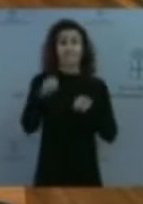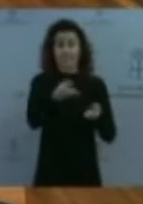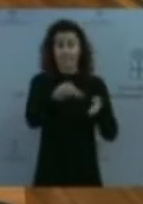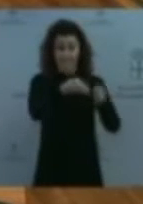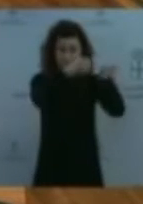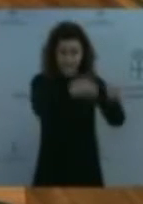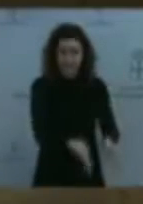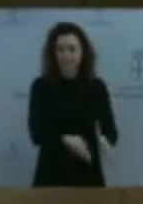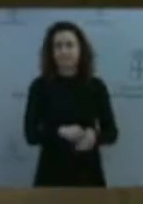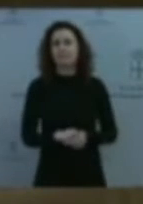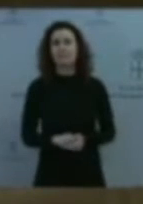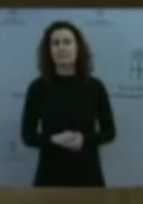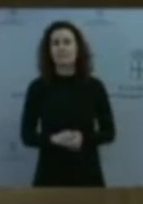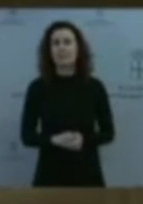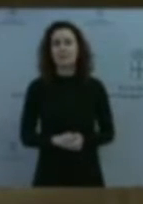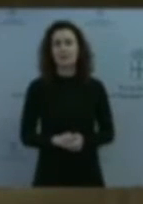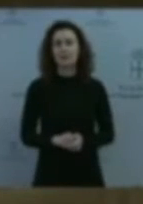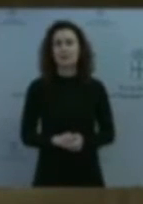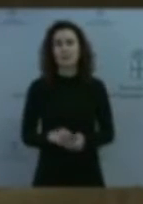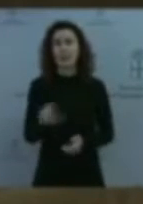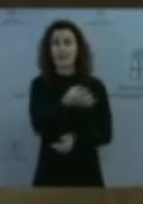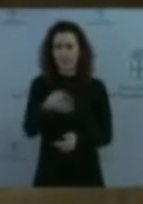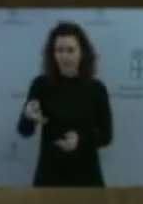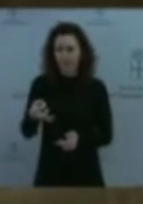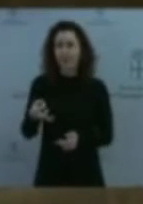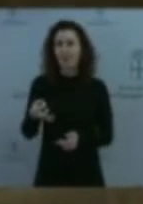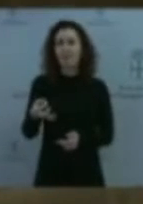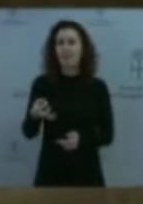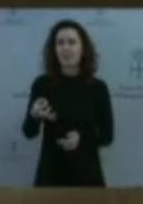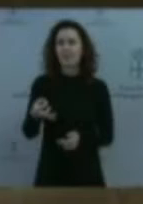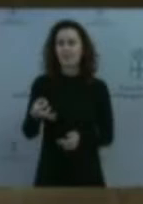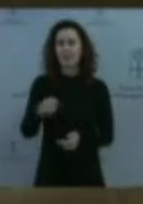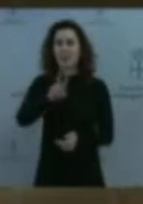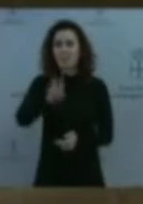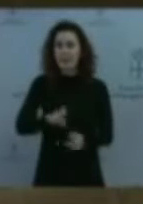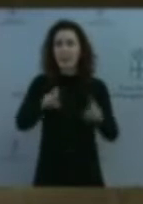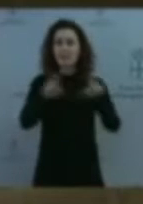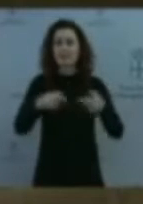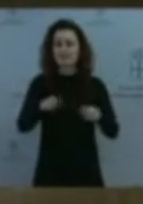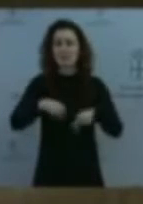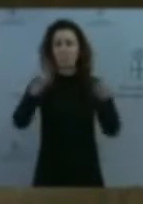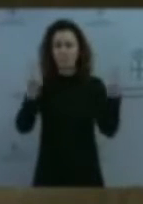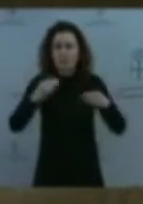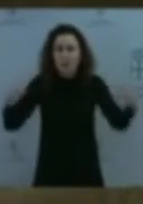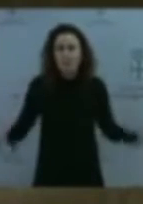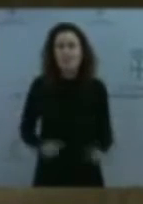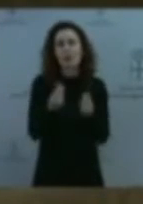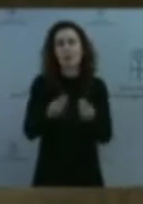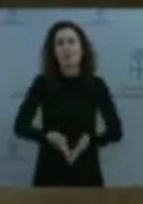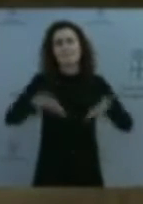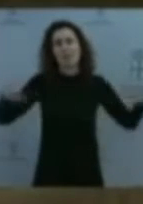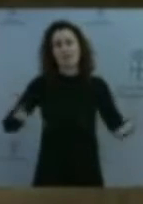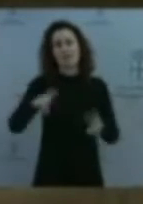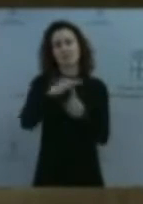la eficiencia, para hacer útiles las empresas del sector público, para ampliar el estado del bienestar, bajar